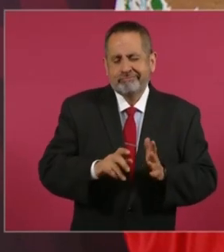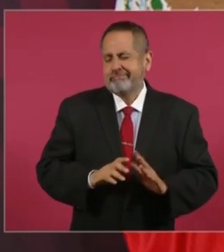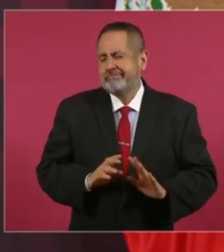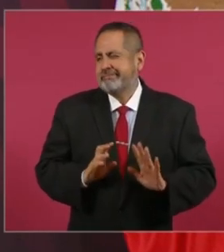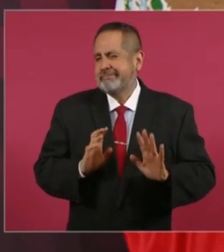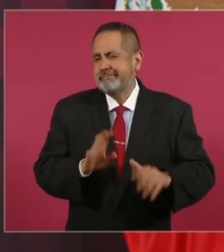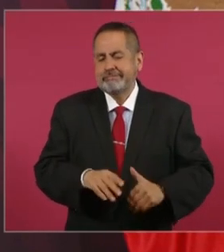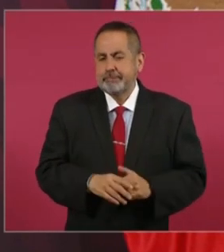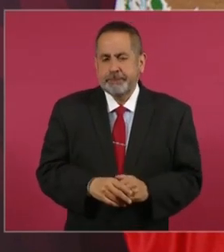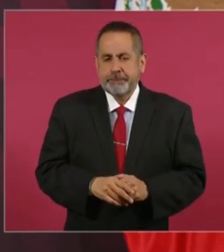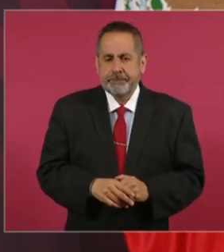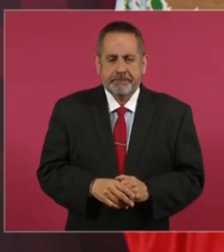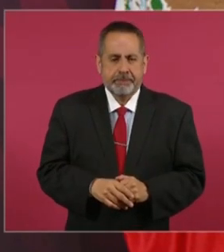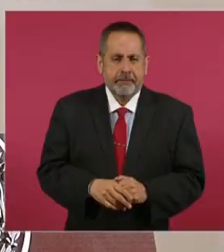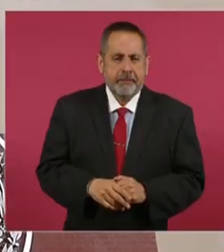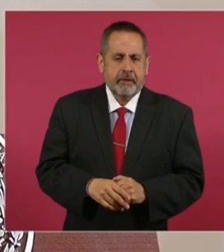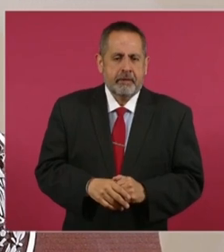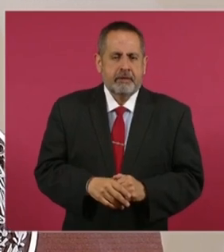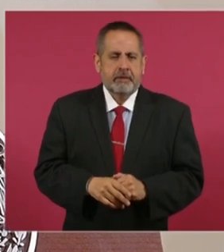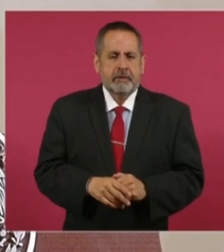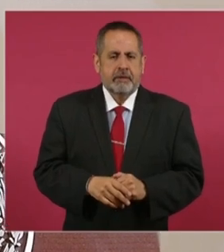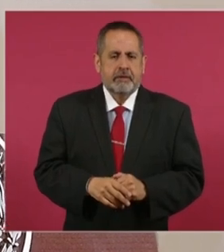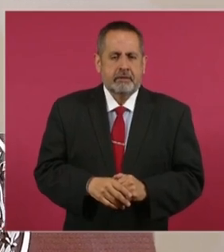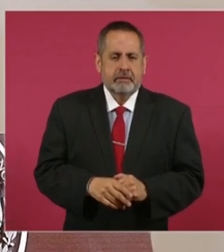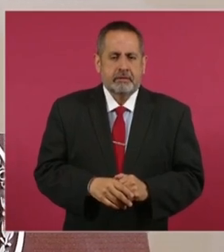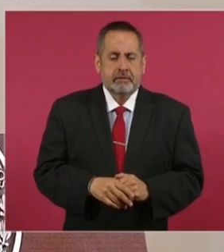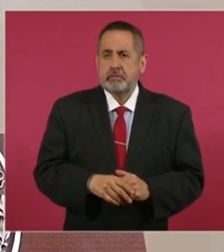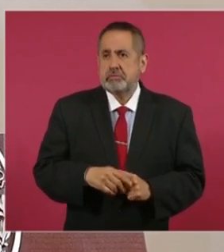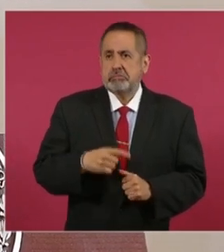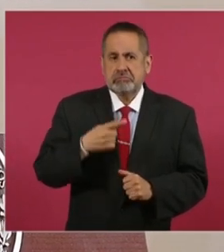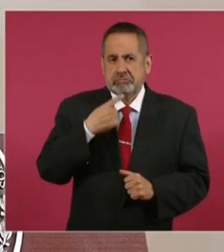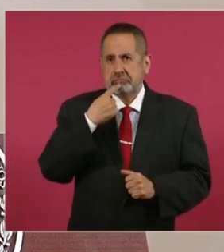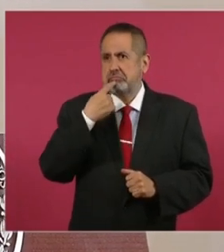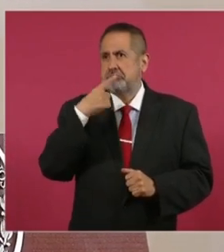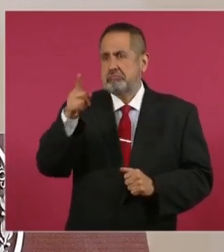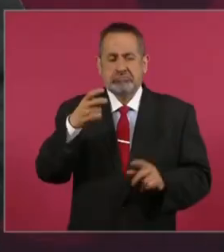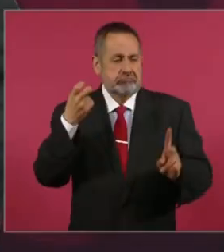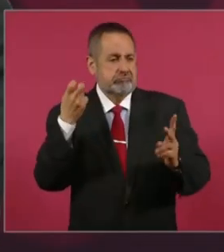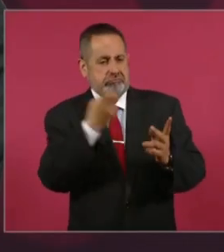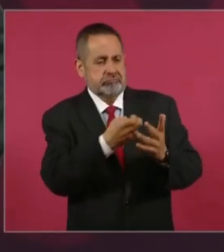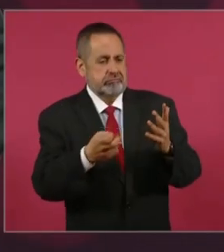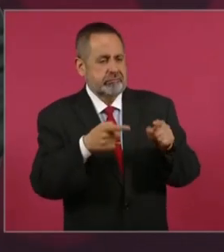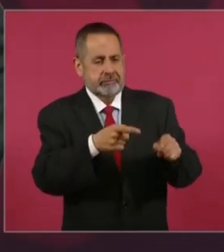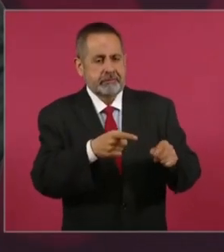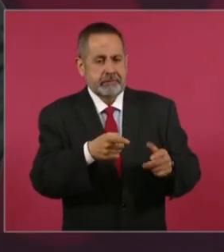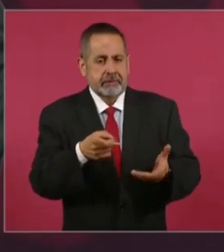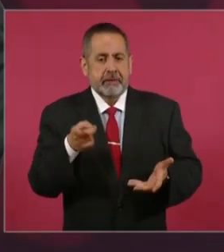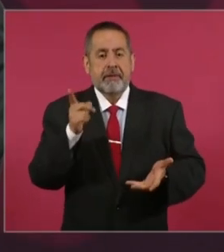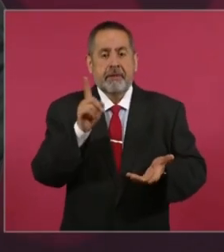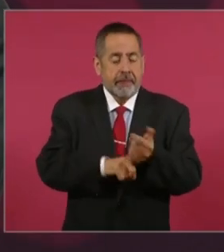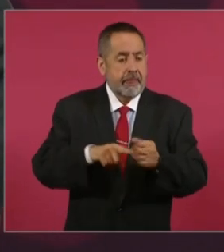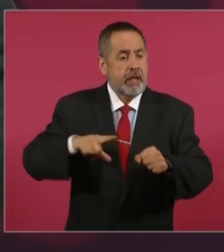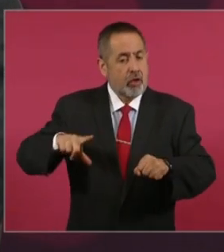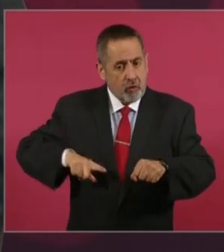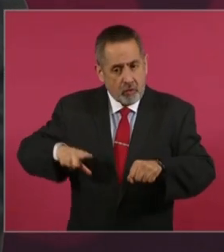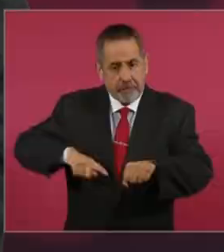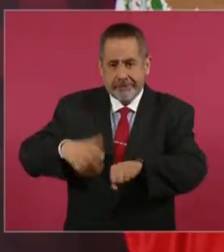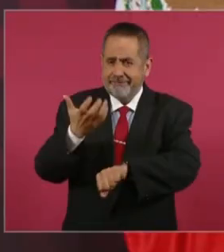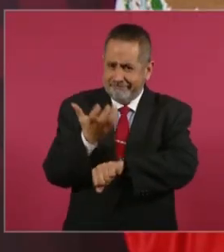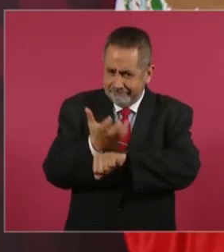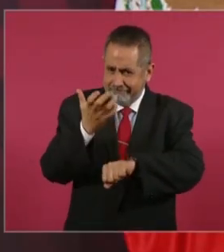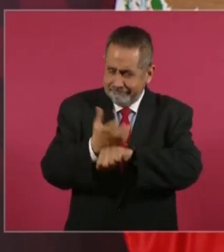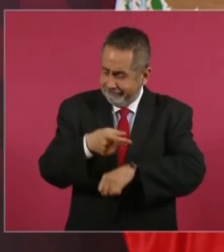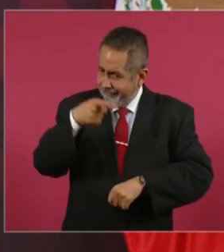No denuncio a los medios, denuncio al gobierno de Estados Unidos